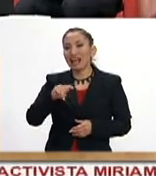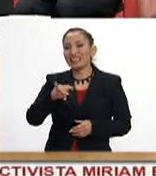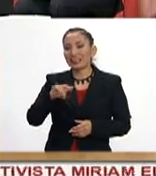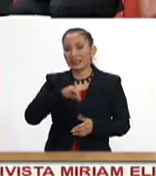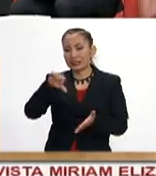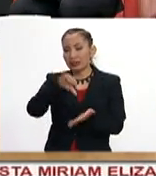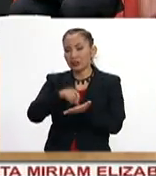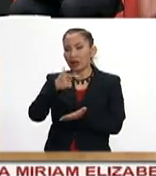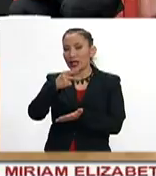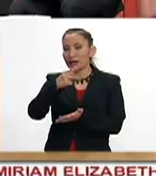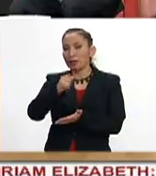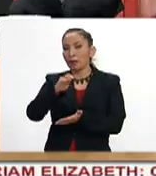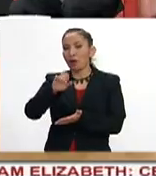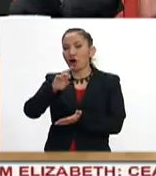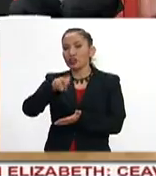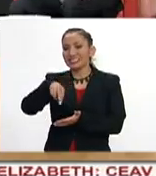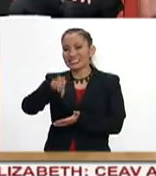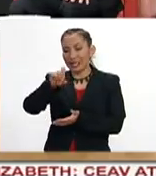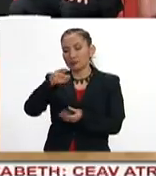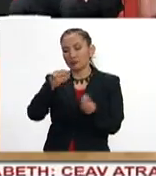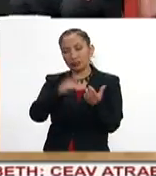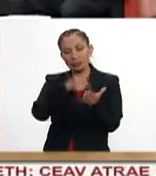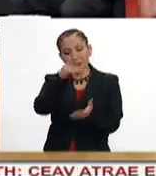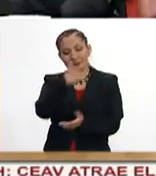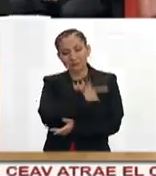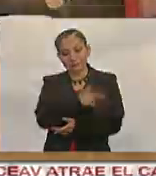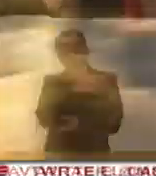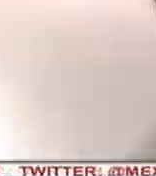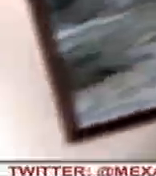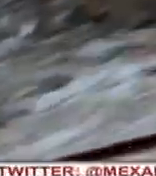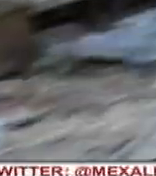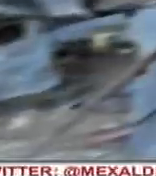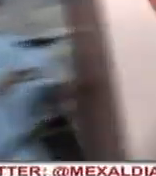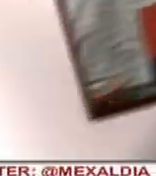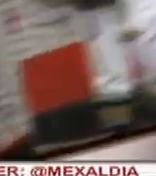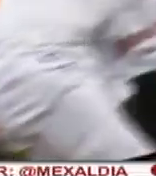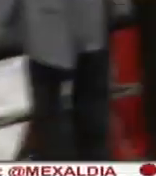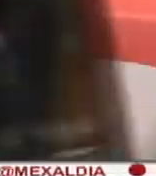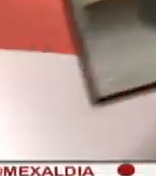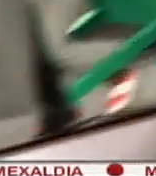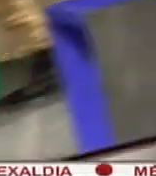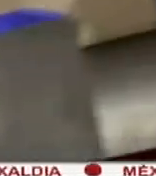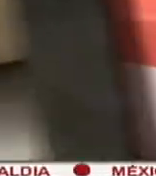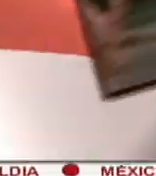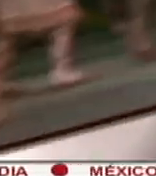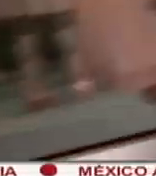del Centro Gilberto Bosque. Es un placer, como siempre. Gracias. Grandes análisis lo que hacen.